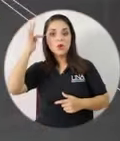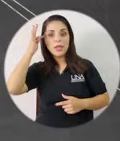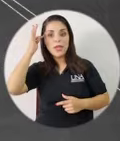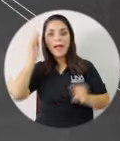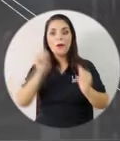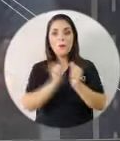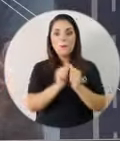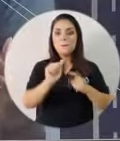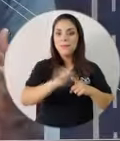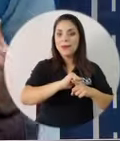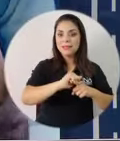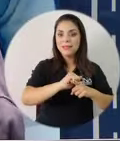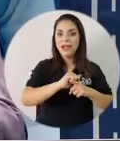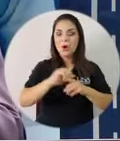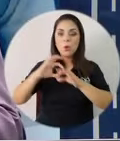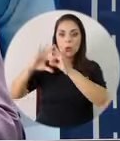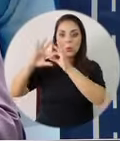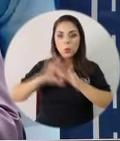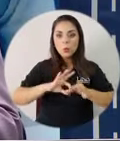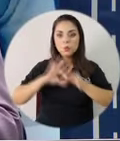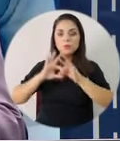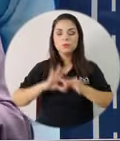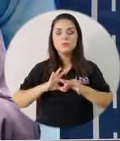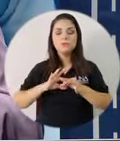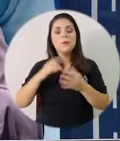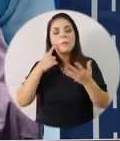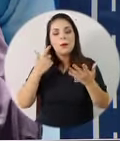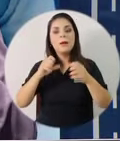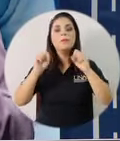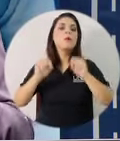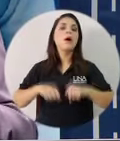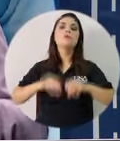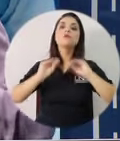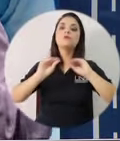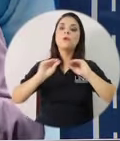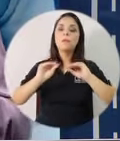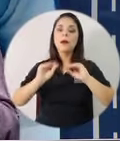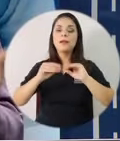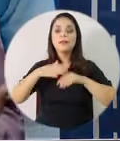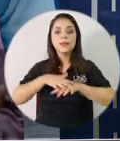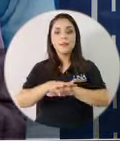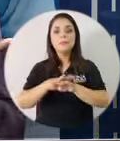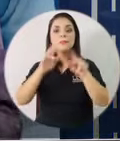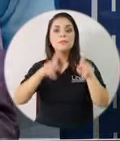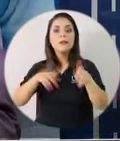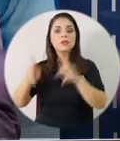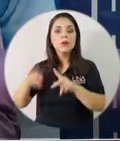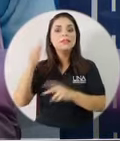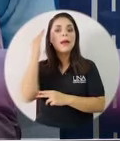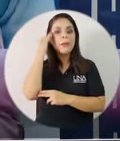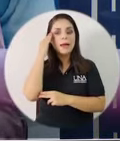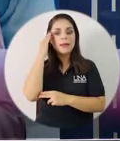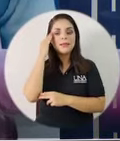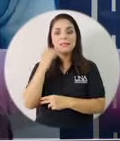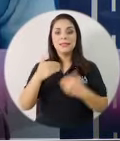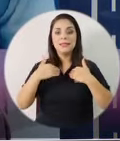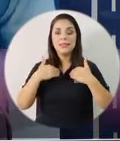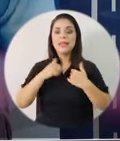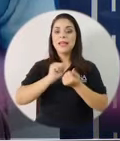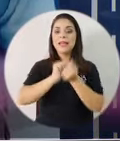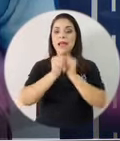Entonces, teoría y práctica deben retroalimentarse para precisamente formar integralmente personas que son capaces de